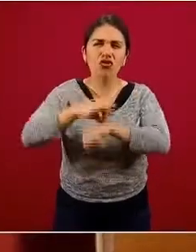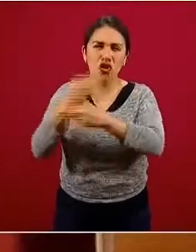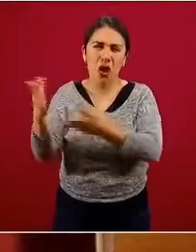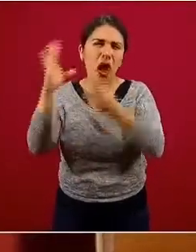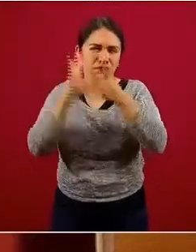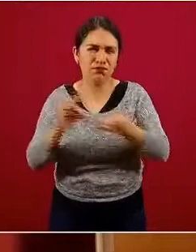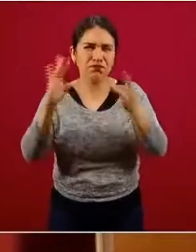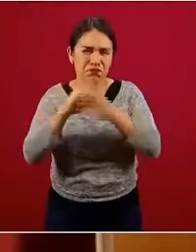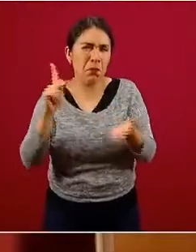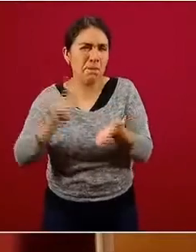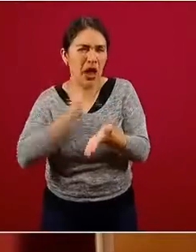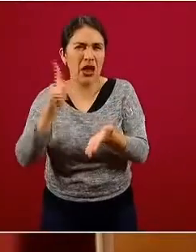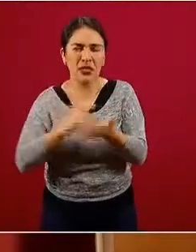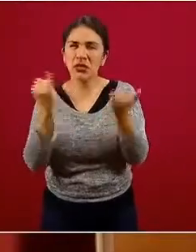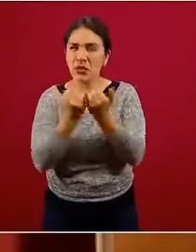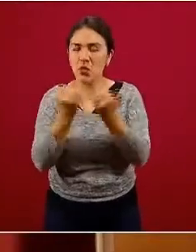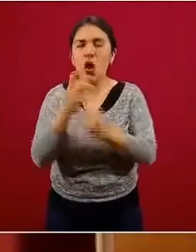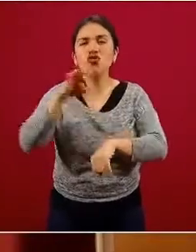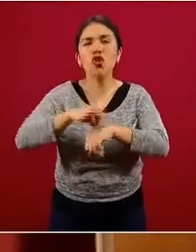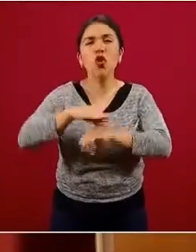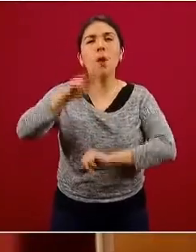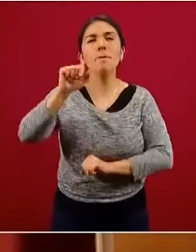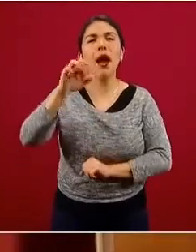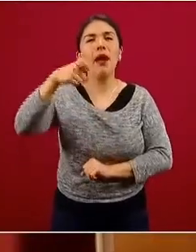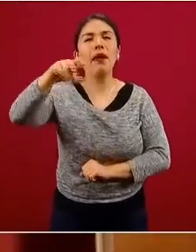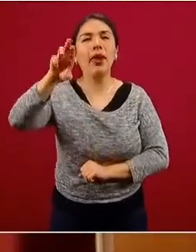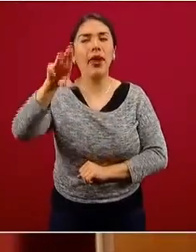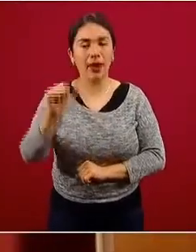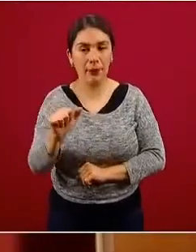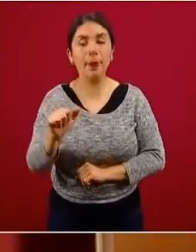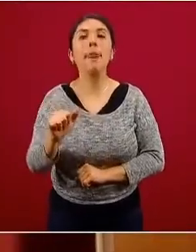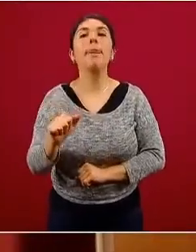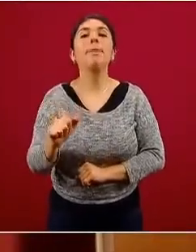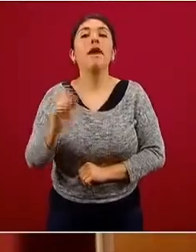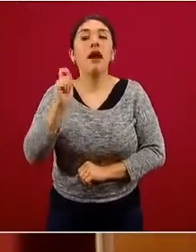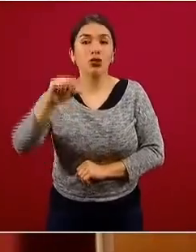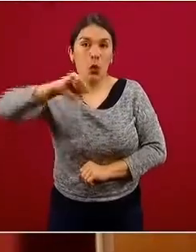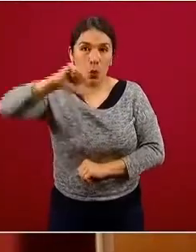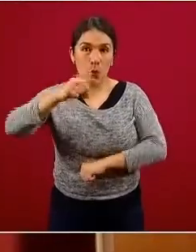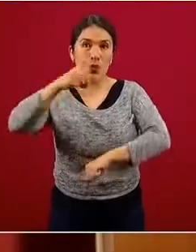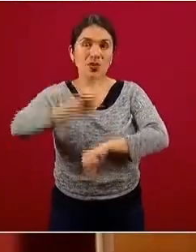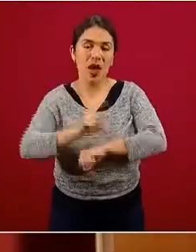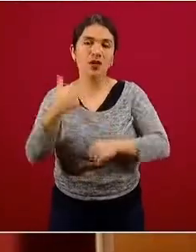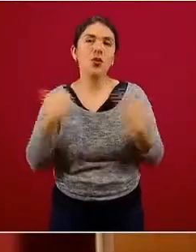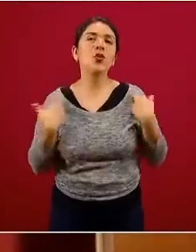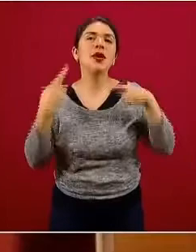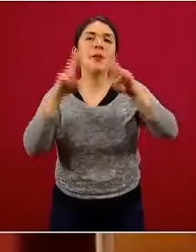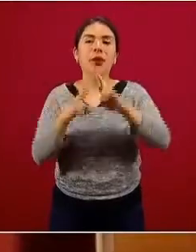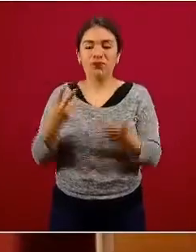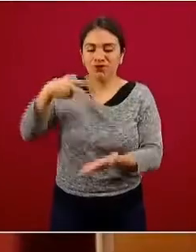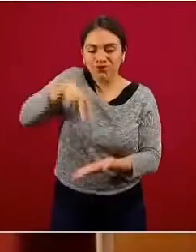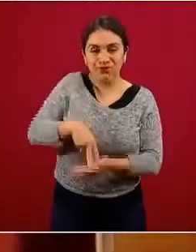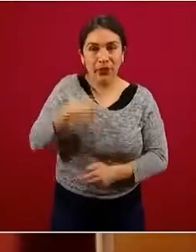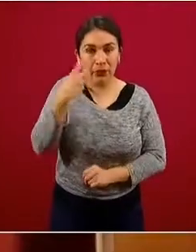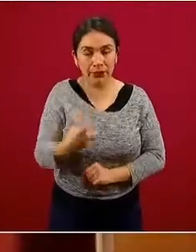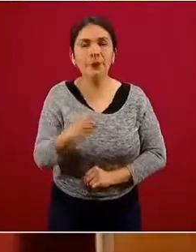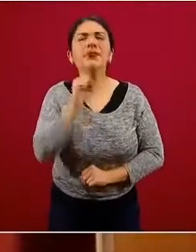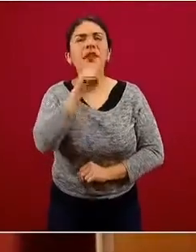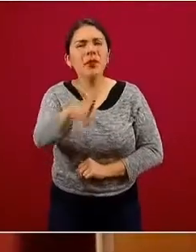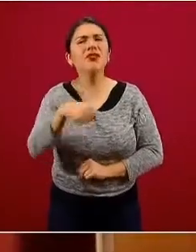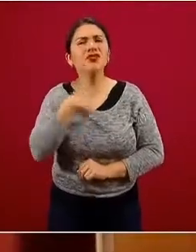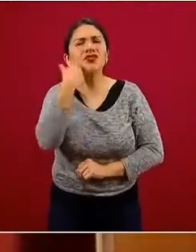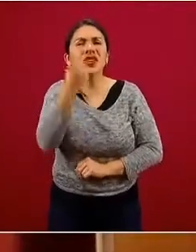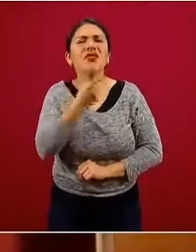doctor López-Gatell, también el doctor Barquera, y que el día de hoy represento. Y también